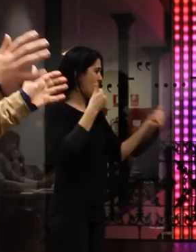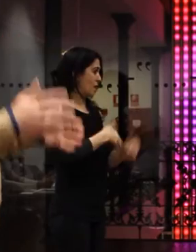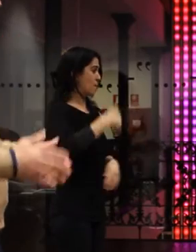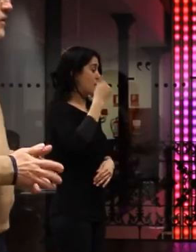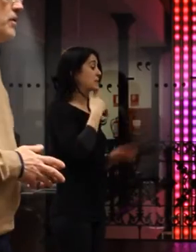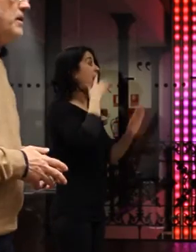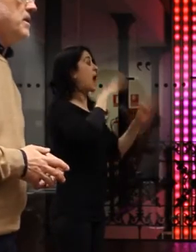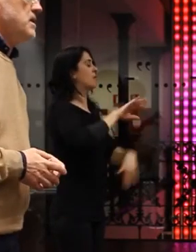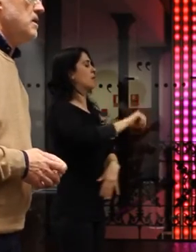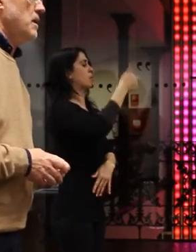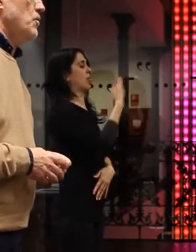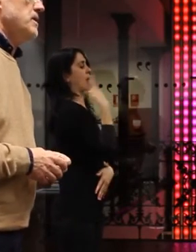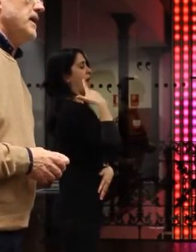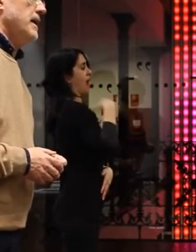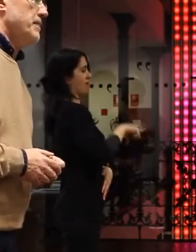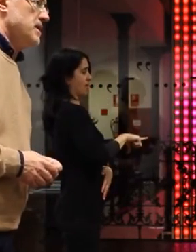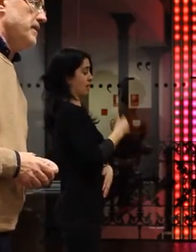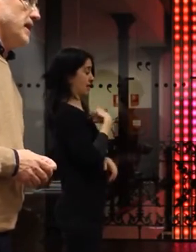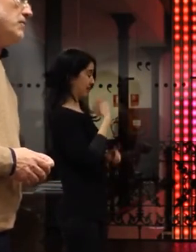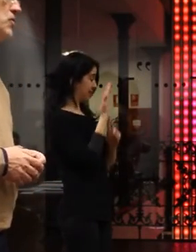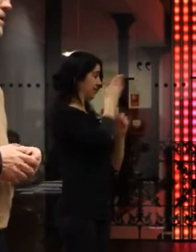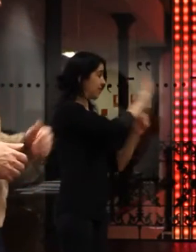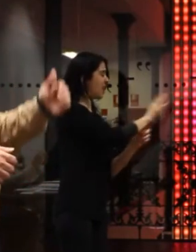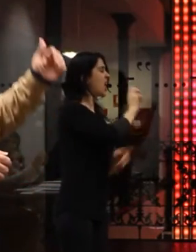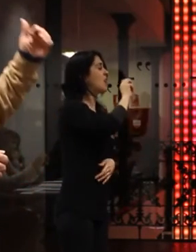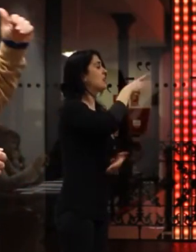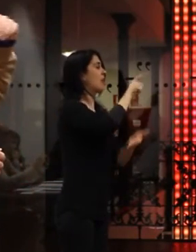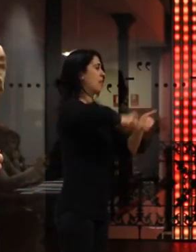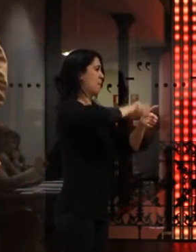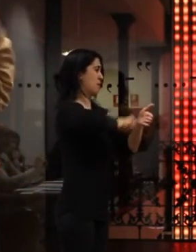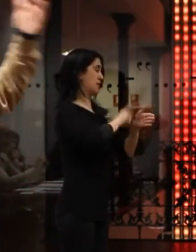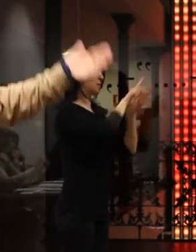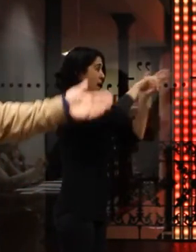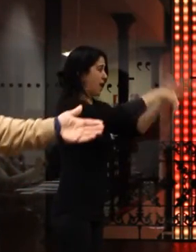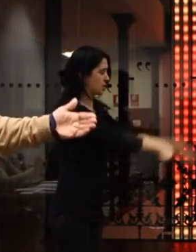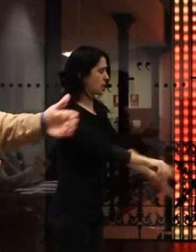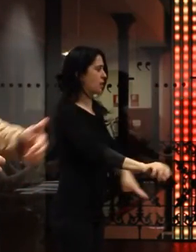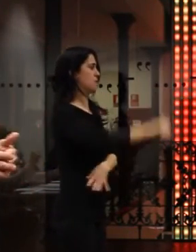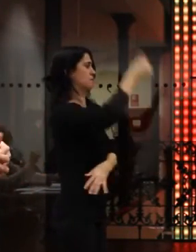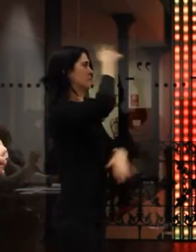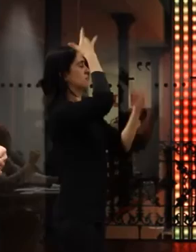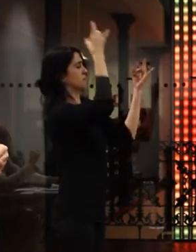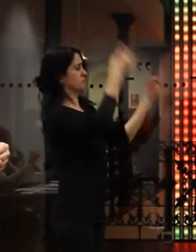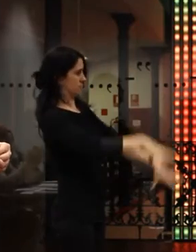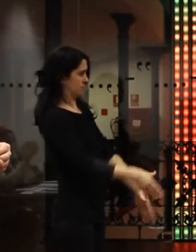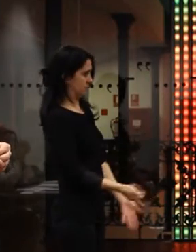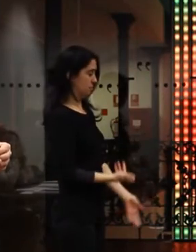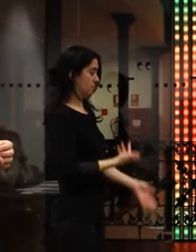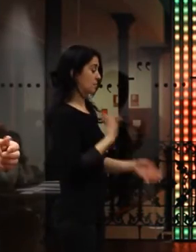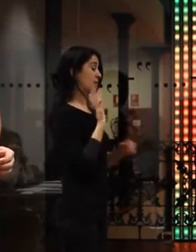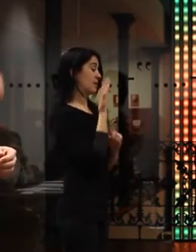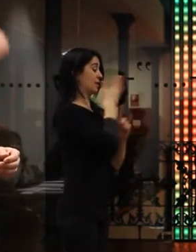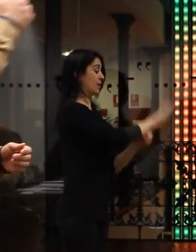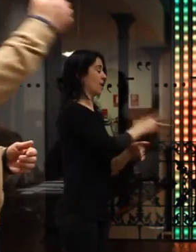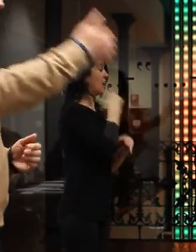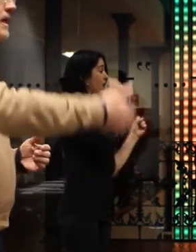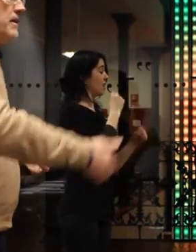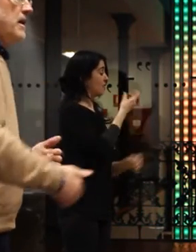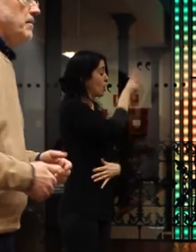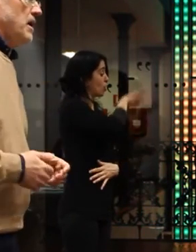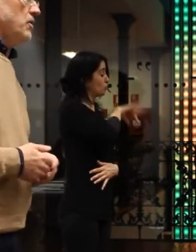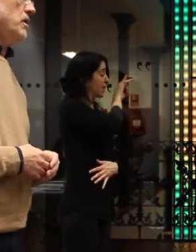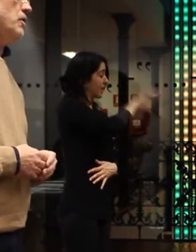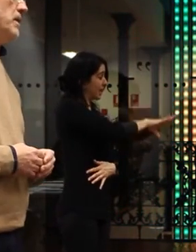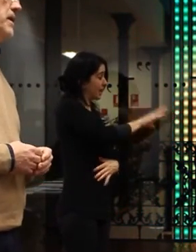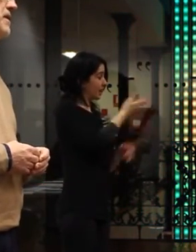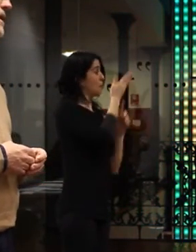13 o 14 meses después de que la presentáramos, cuando ya pasó el invierno del 2015, que era cuando la presentamos, y cuando está a punto de acabar